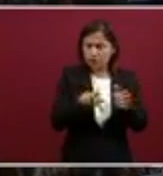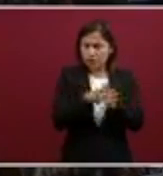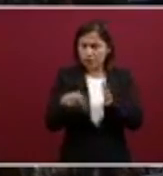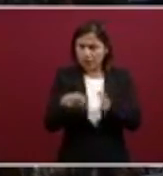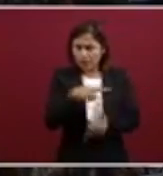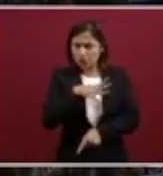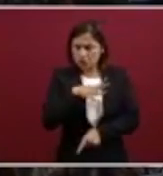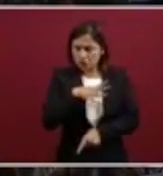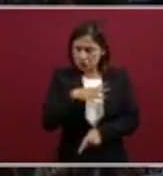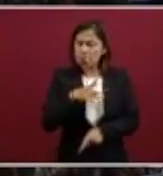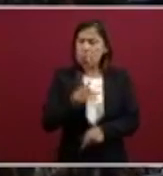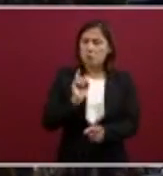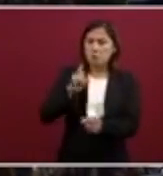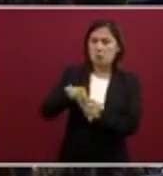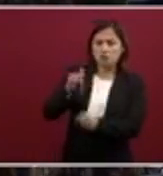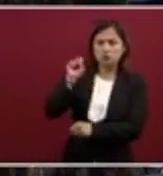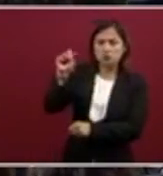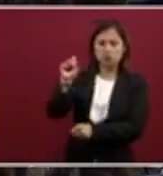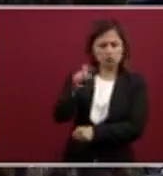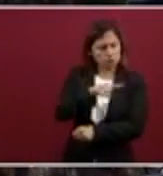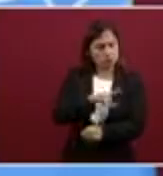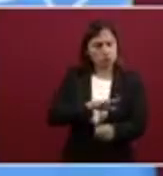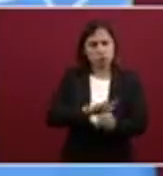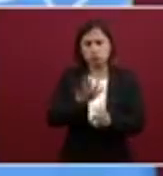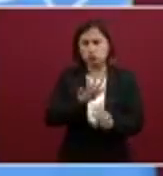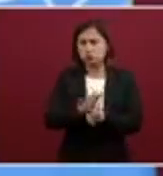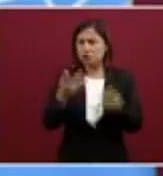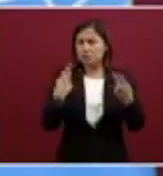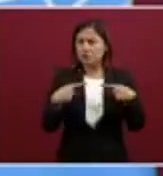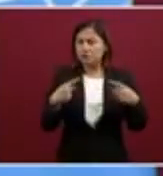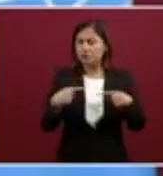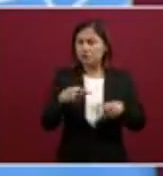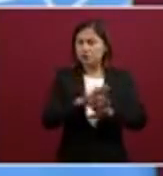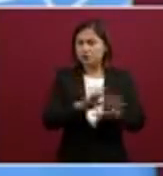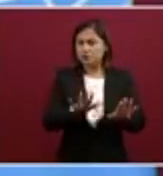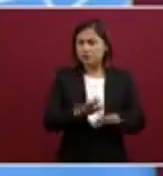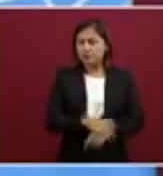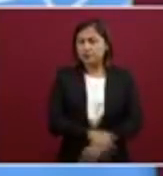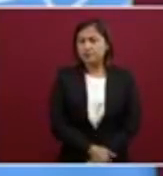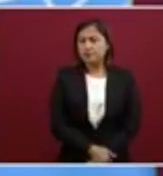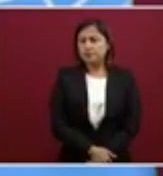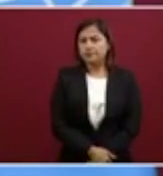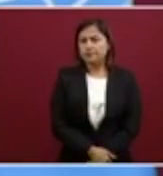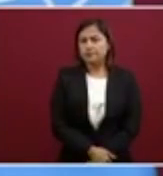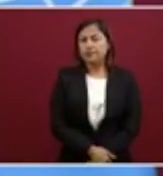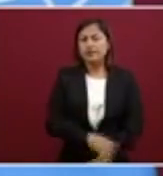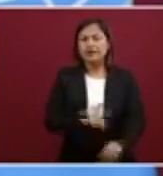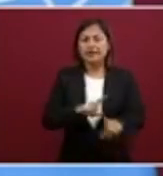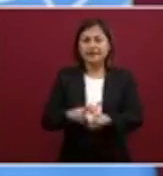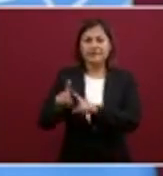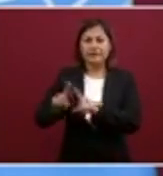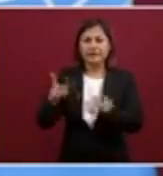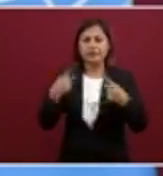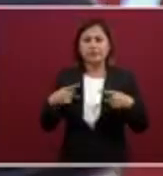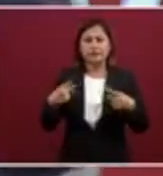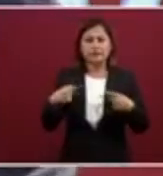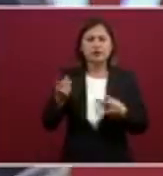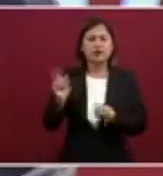Hay trabajadores de la Secretaría de Comunicaciones y Transporte